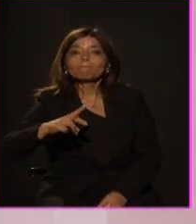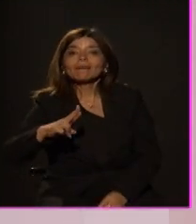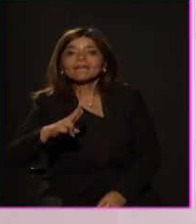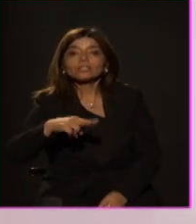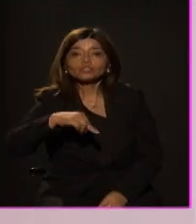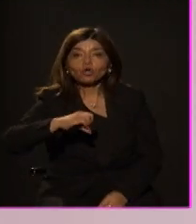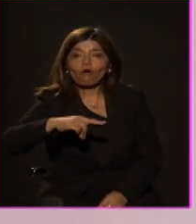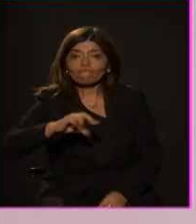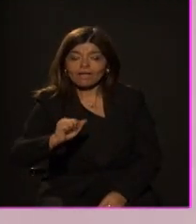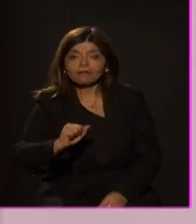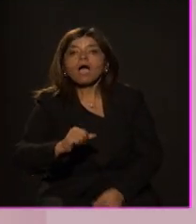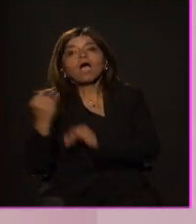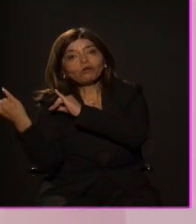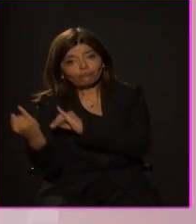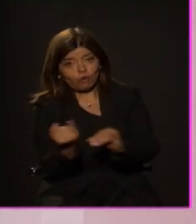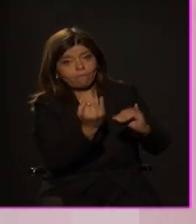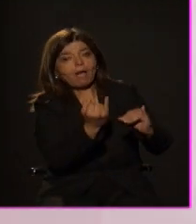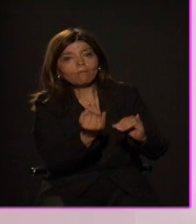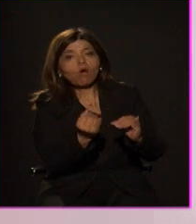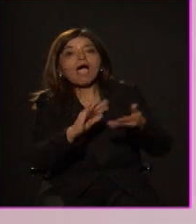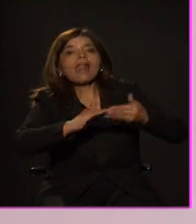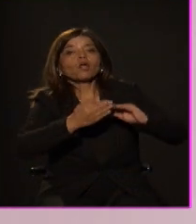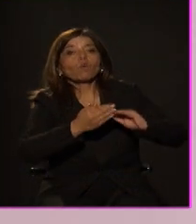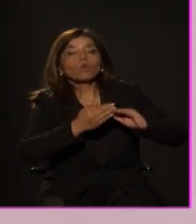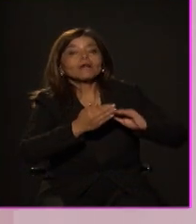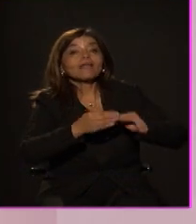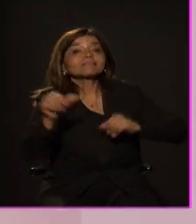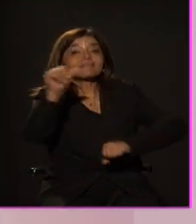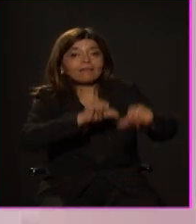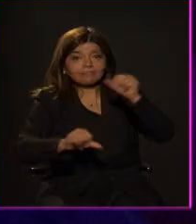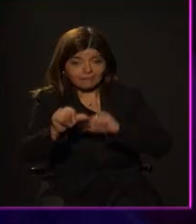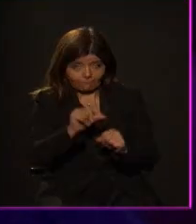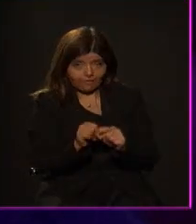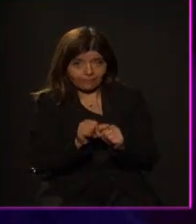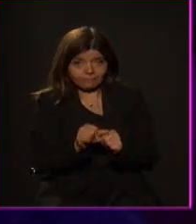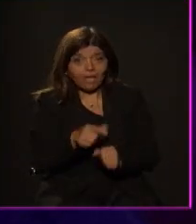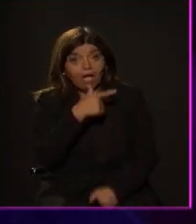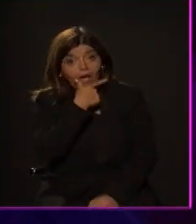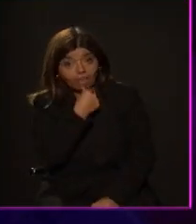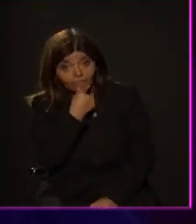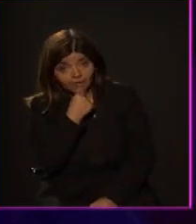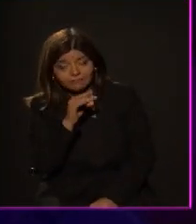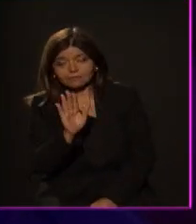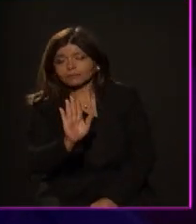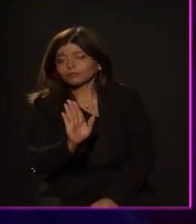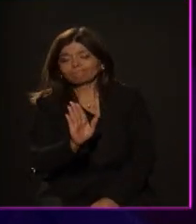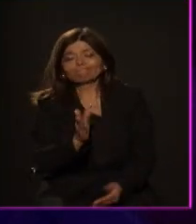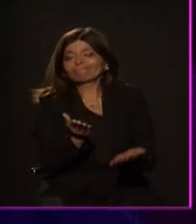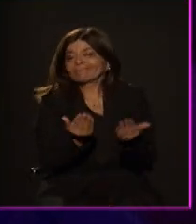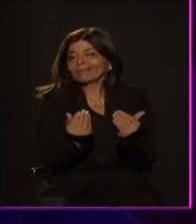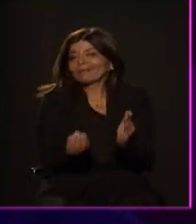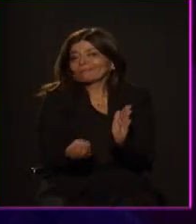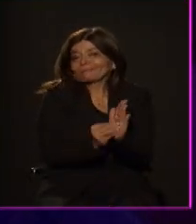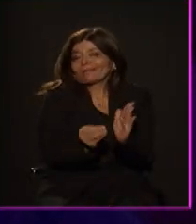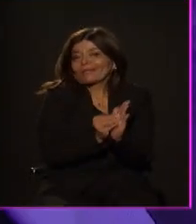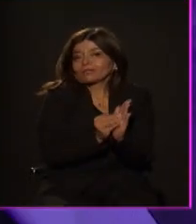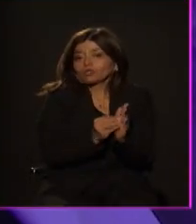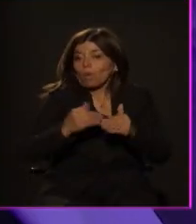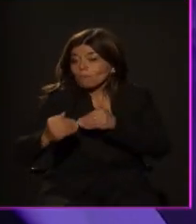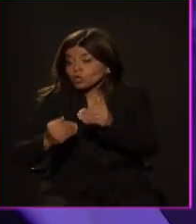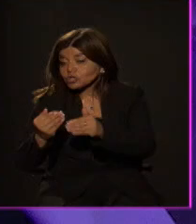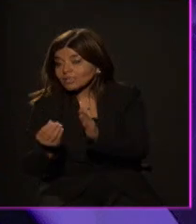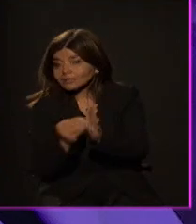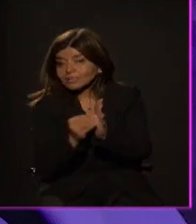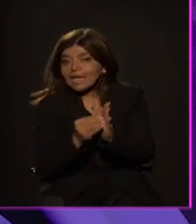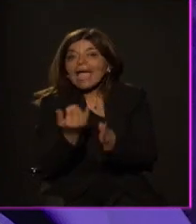fácil. Esto requiere de herramientas de bases de datos, procesamiento masivo de datos,